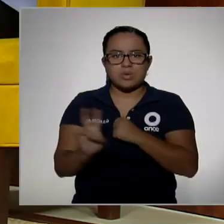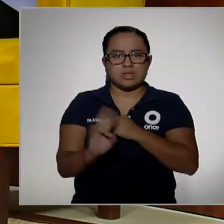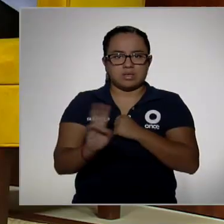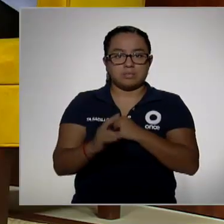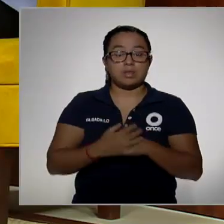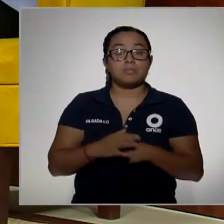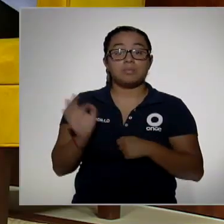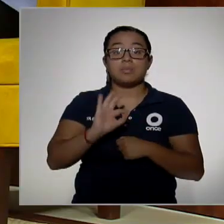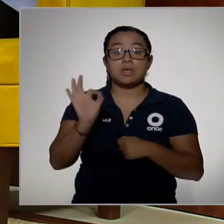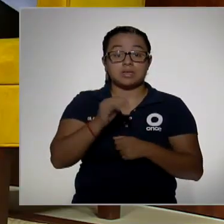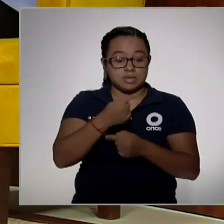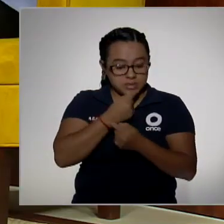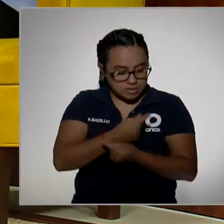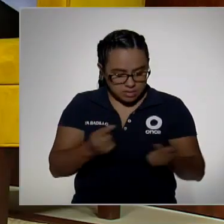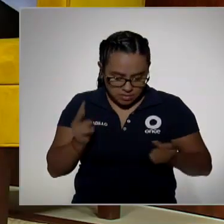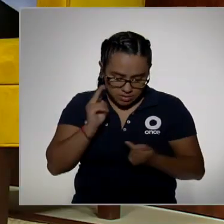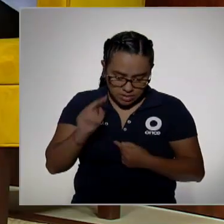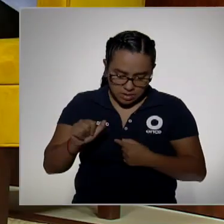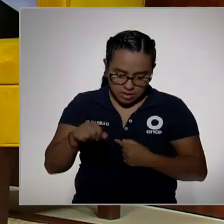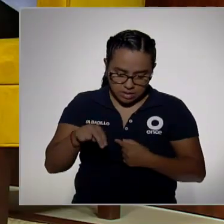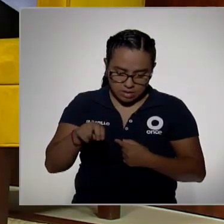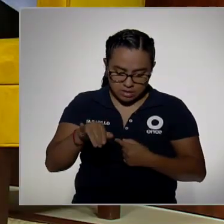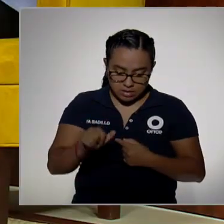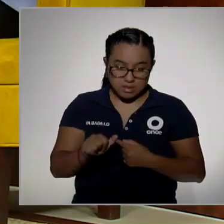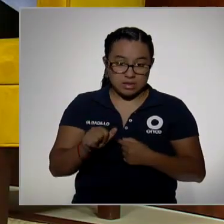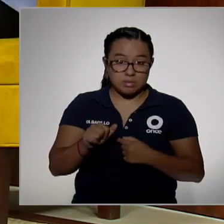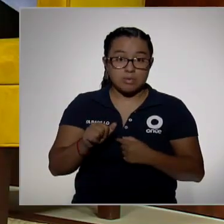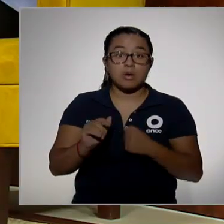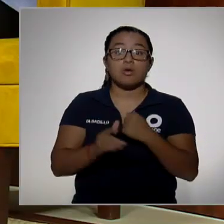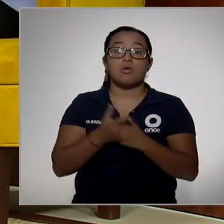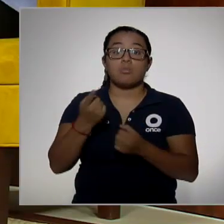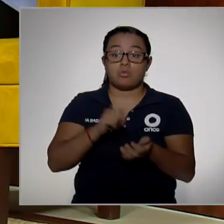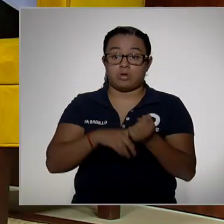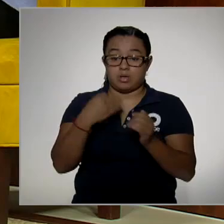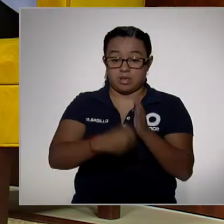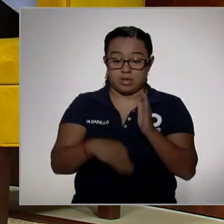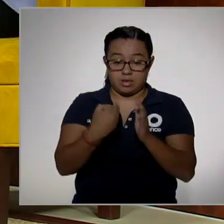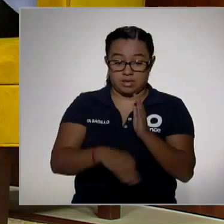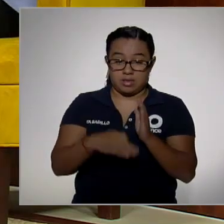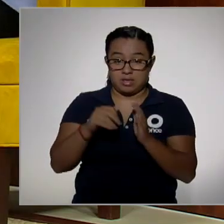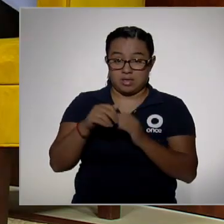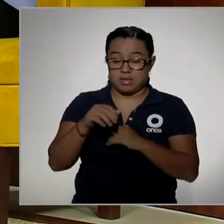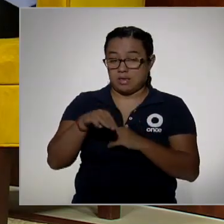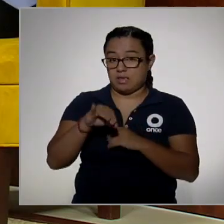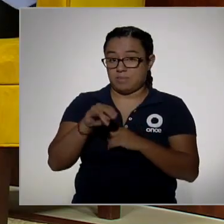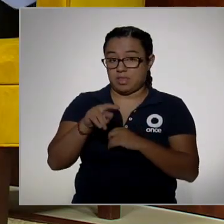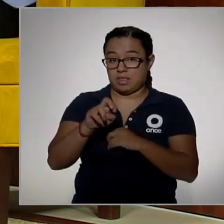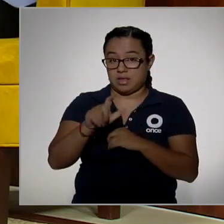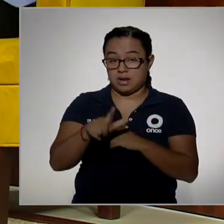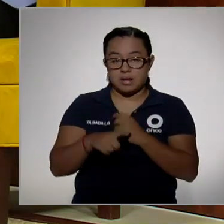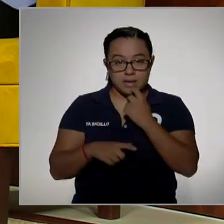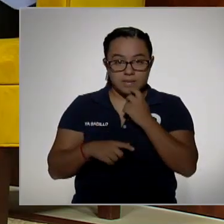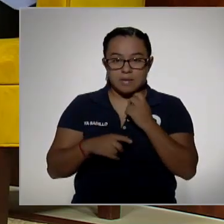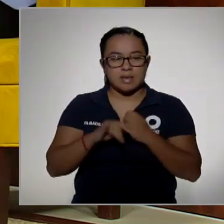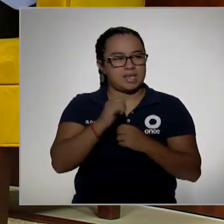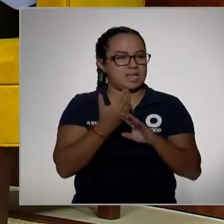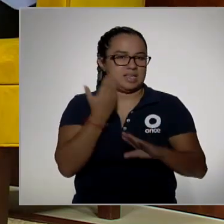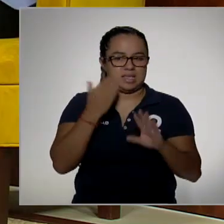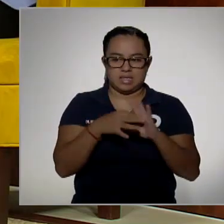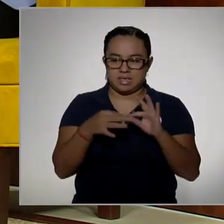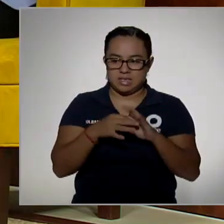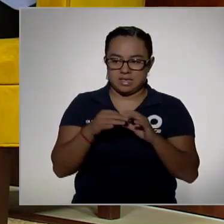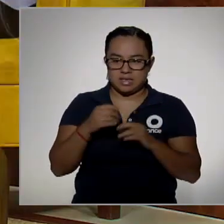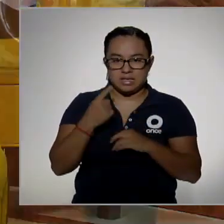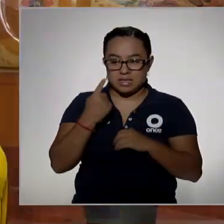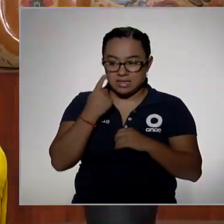los niños vemos que hay tanta anemia nuestro pollos podemos decir que es por déficit de minerales en general la más frecuente como bien comentamos y vimos